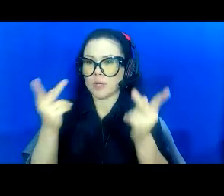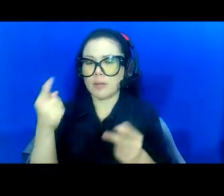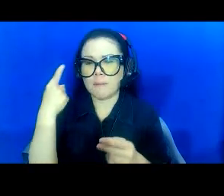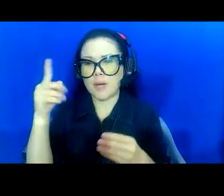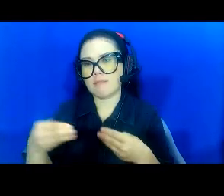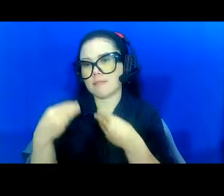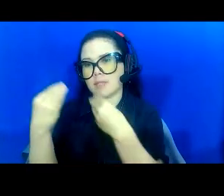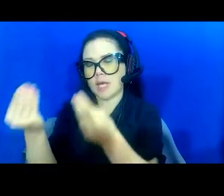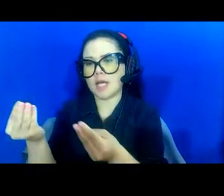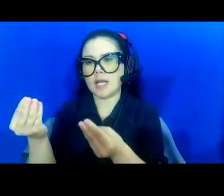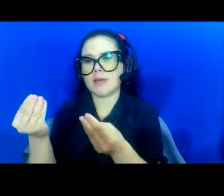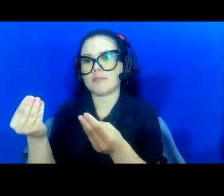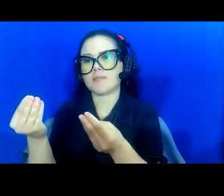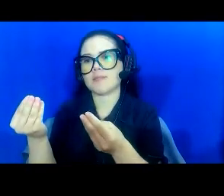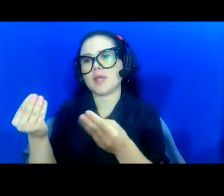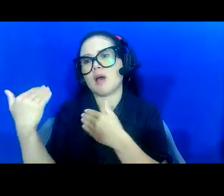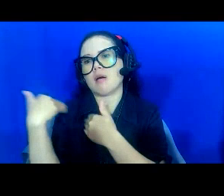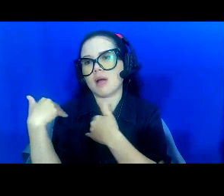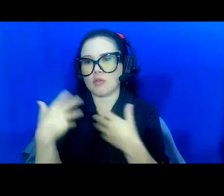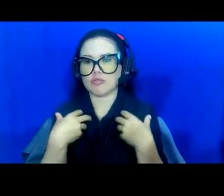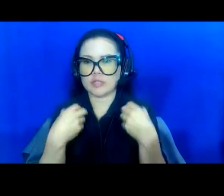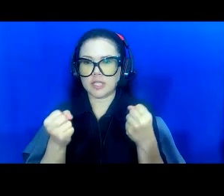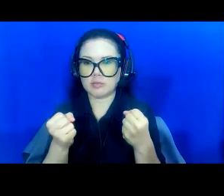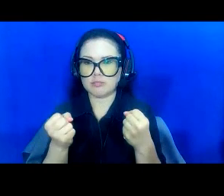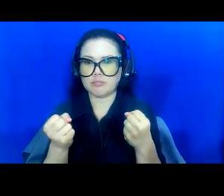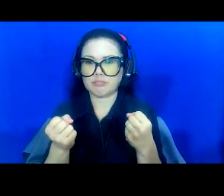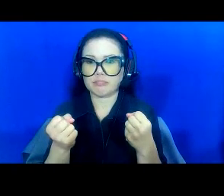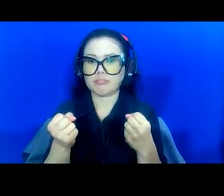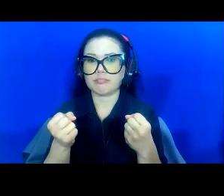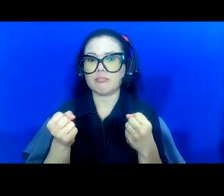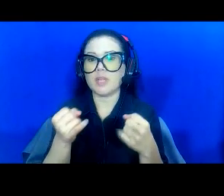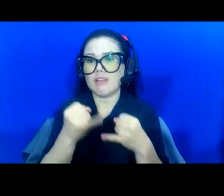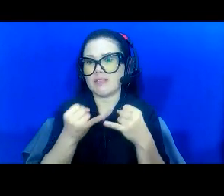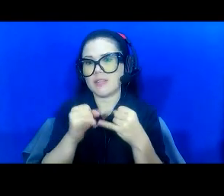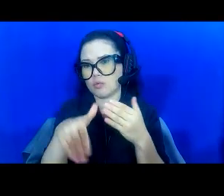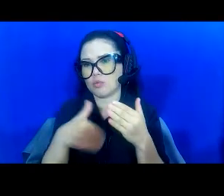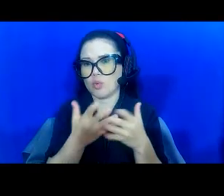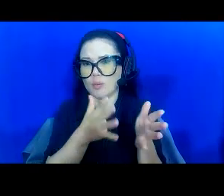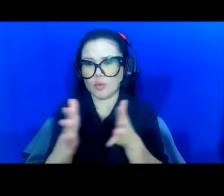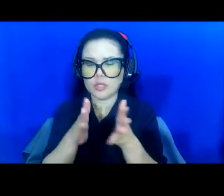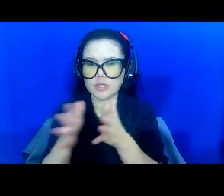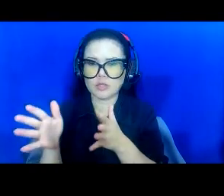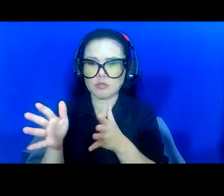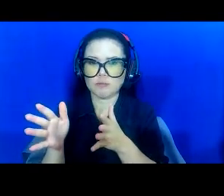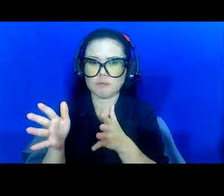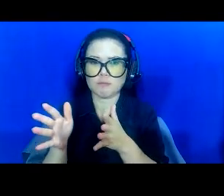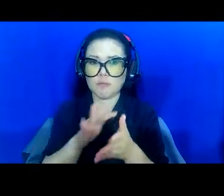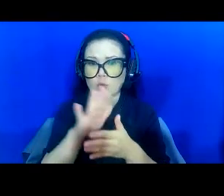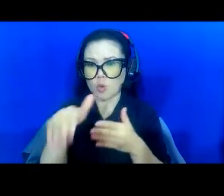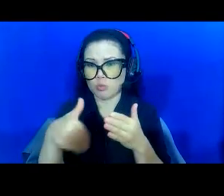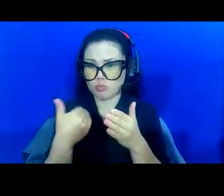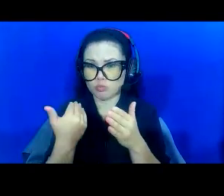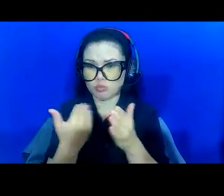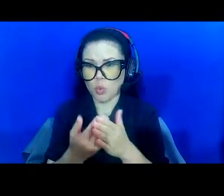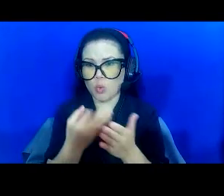proceso. Estaríamos diciendo que de este monto total que tenemos en la cuenta, estaríamos